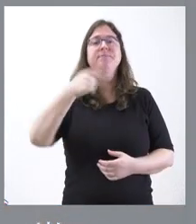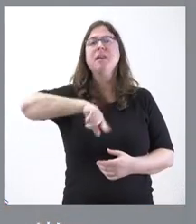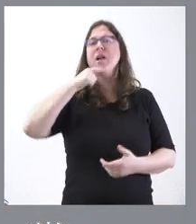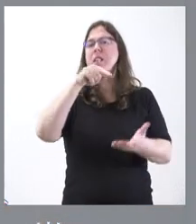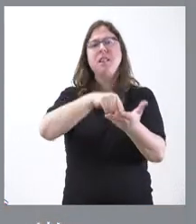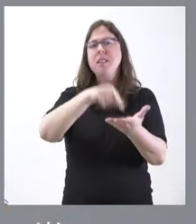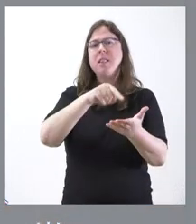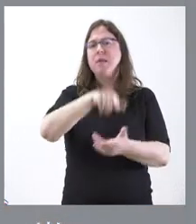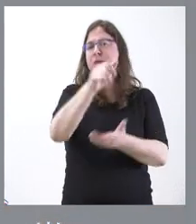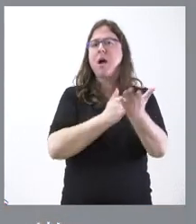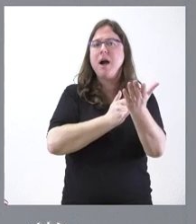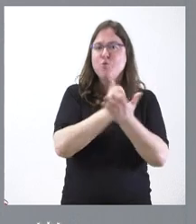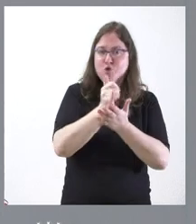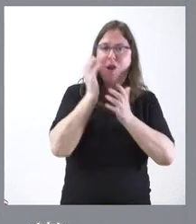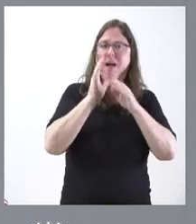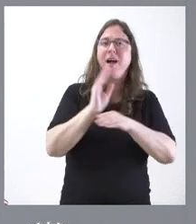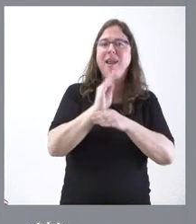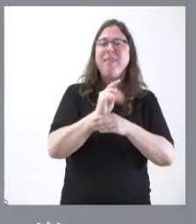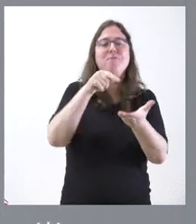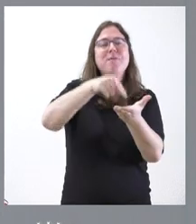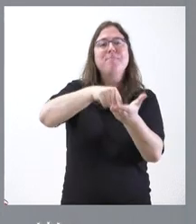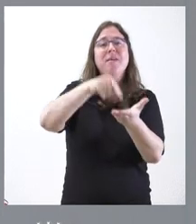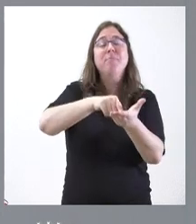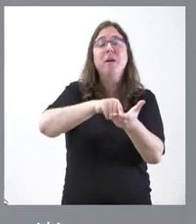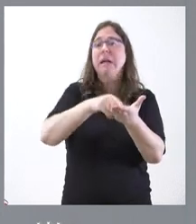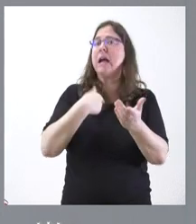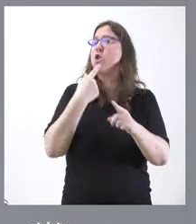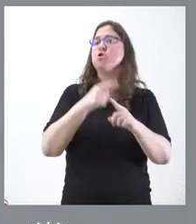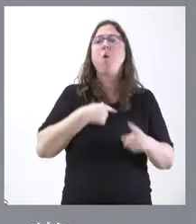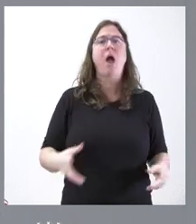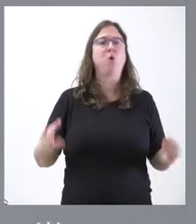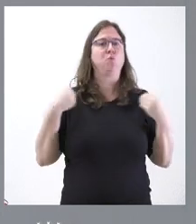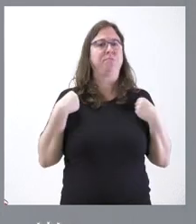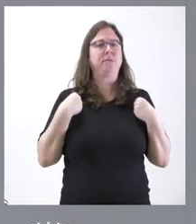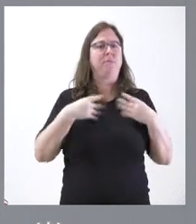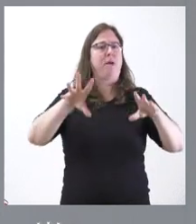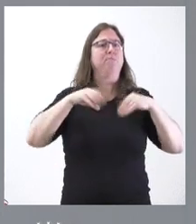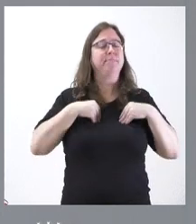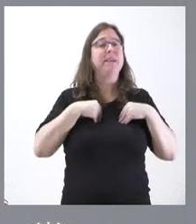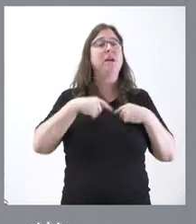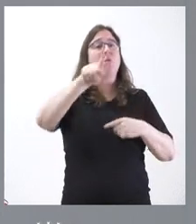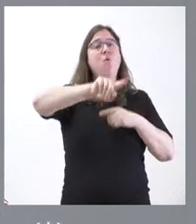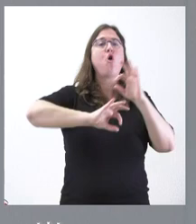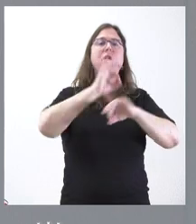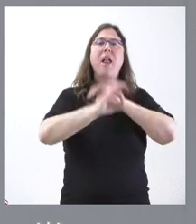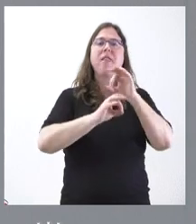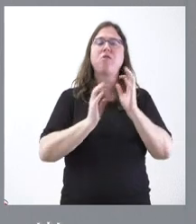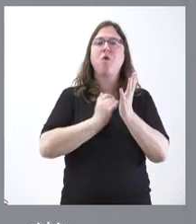los agricultores y ganaderos es cosas que hemos asumido Y además que hemos pactado con las propias organizaciones agrarias porque saben ustedes que